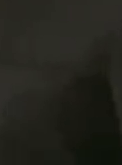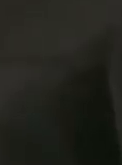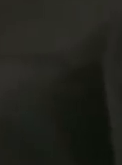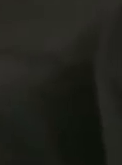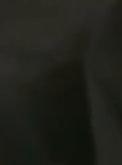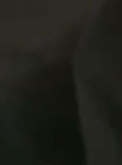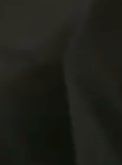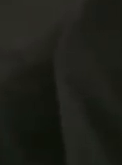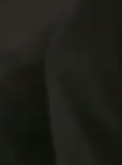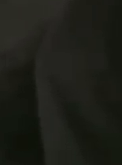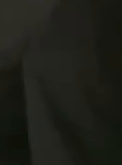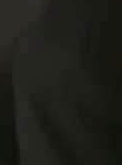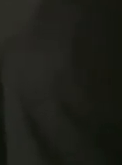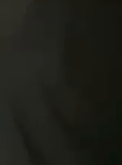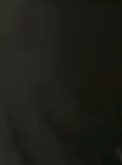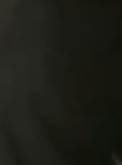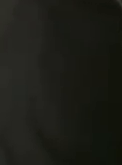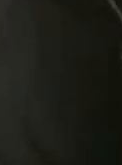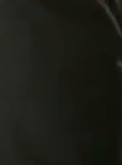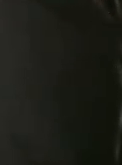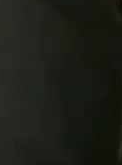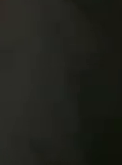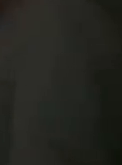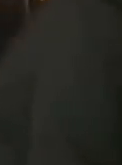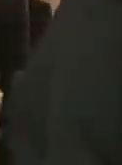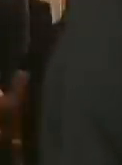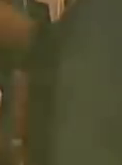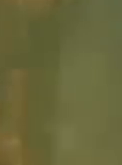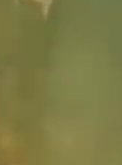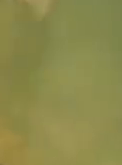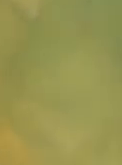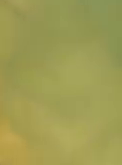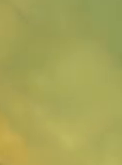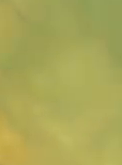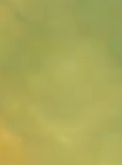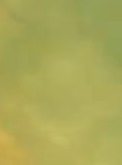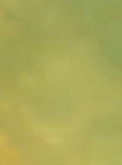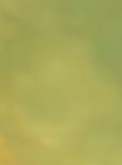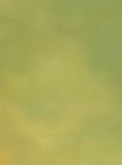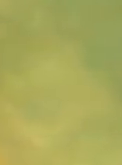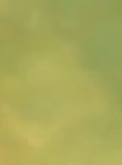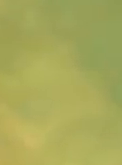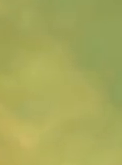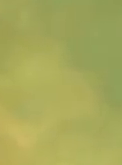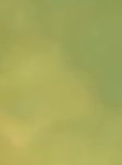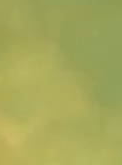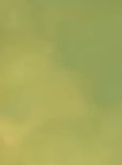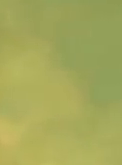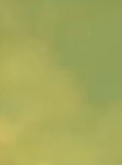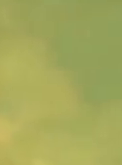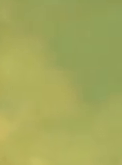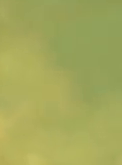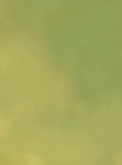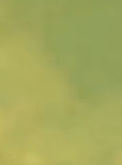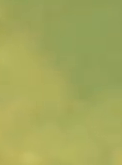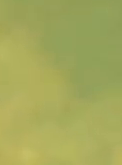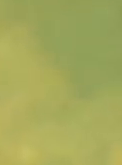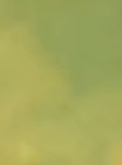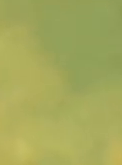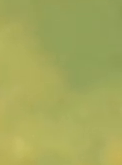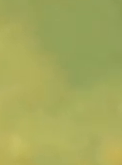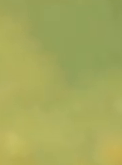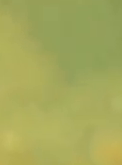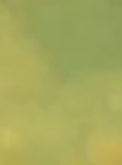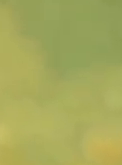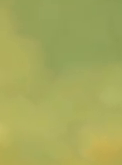Isturiz, a lo Darío Vivas, a lo Chino Khan, una izquierda unitaria, humilde y popular, que siempre busca la